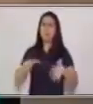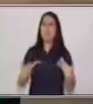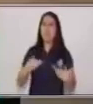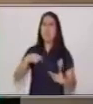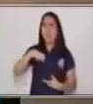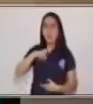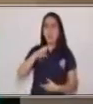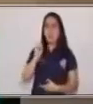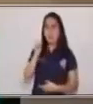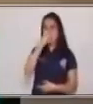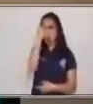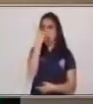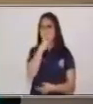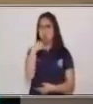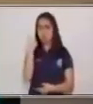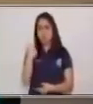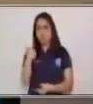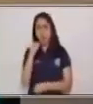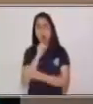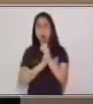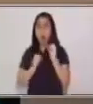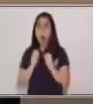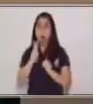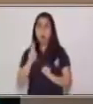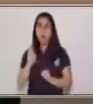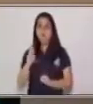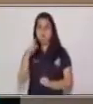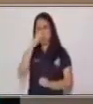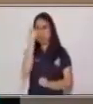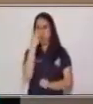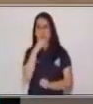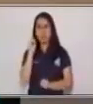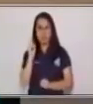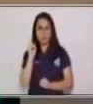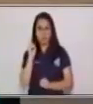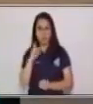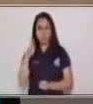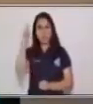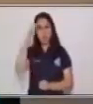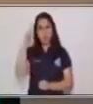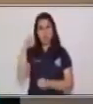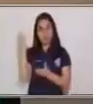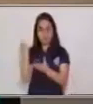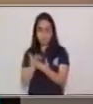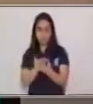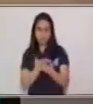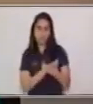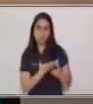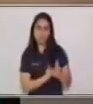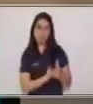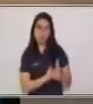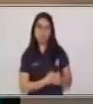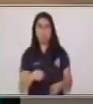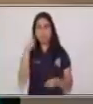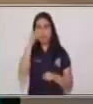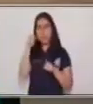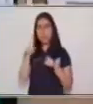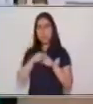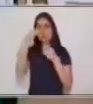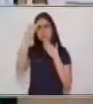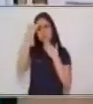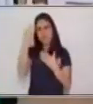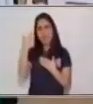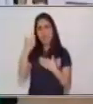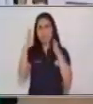en tu cuaderno o en hojas y ponerlo en tu portafolio de Aprendo en Casa. Agradezco tu atención por el tema,